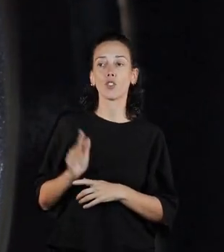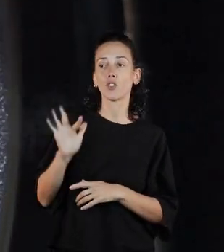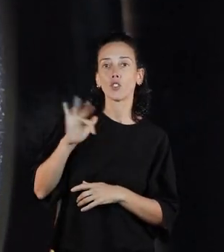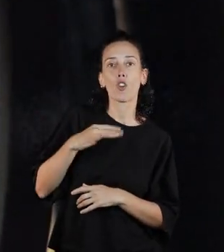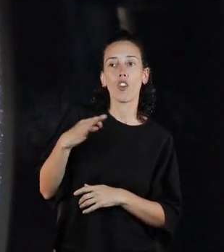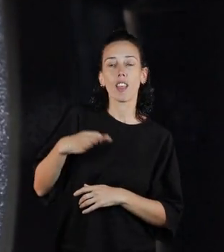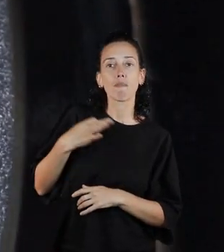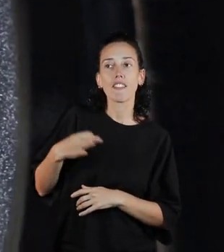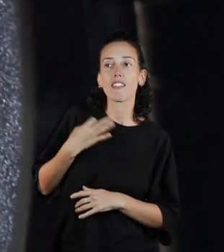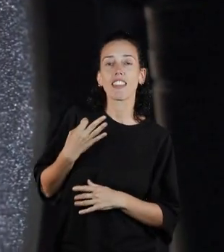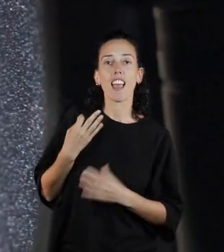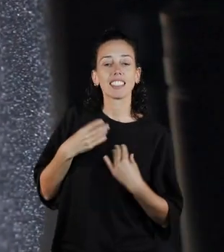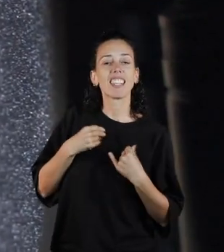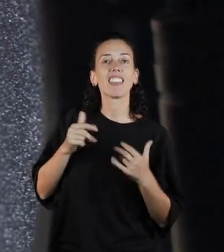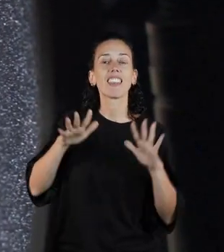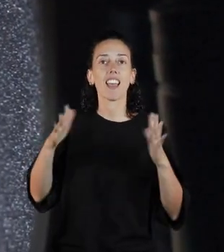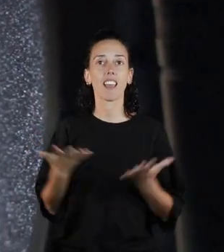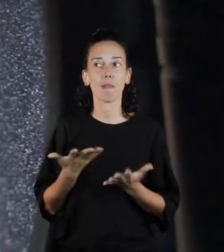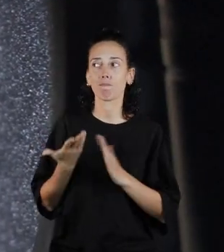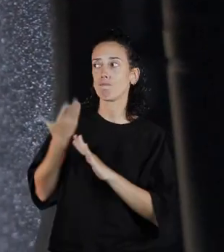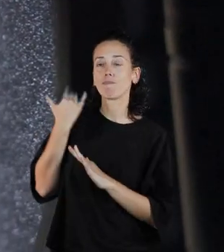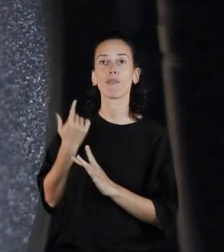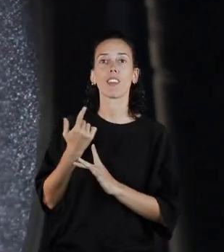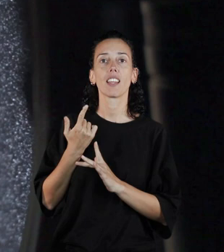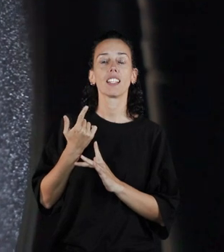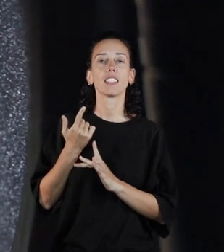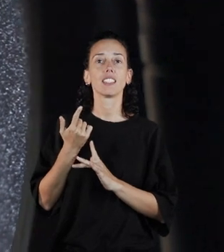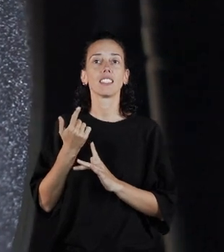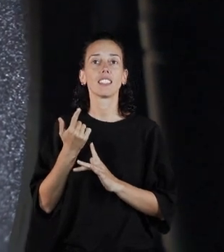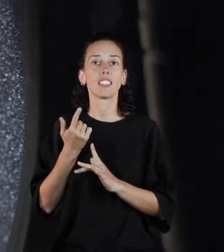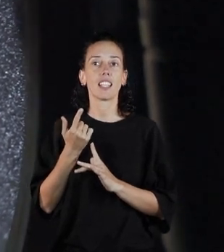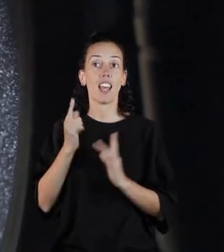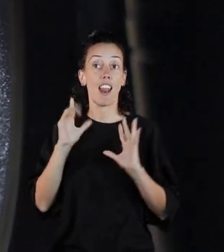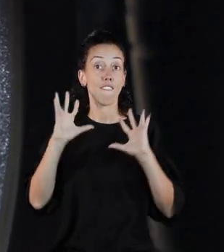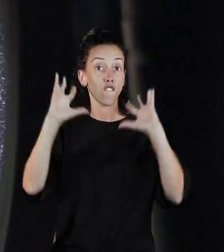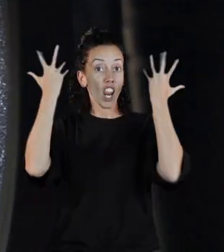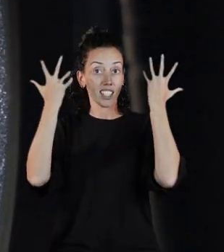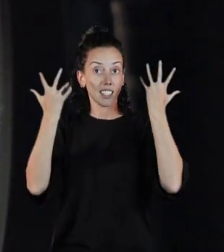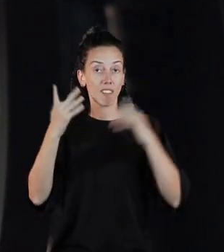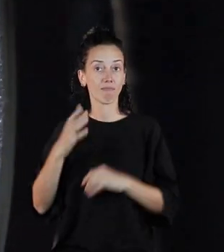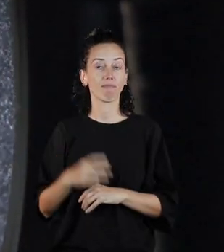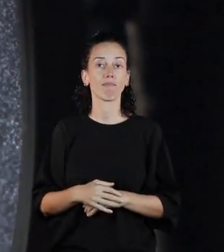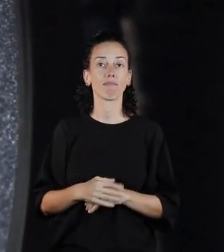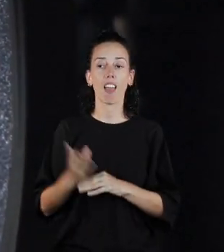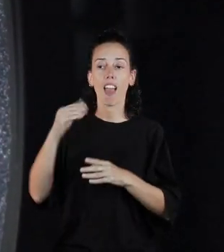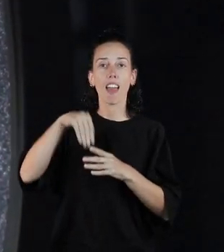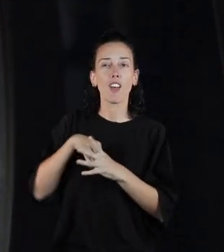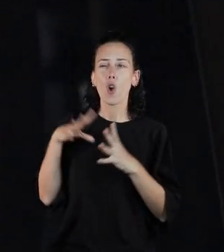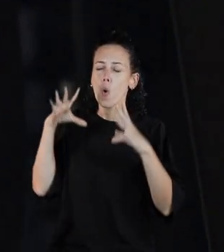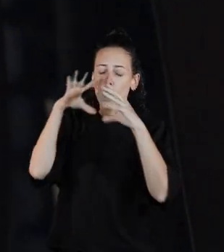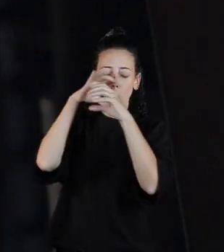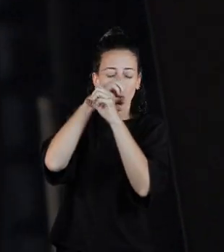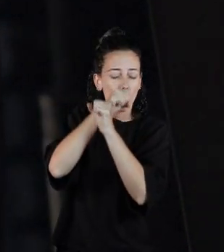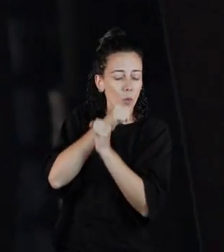En mis vivencias, lo que sentía, no en mis vivencias, en la violencia,